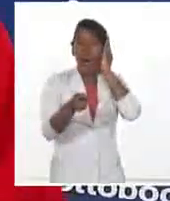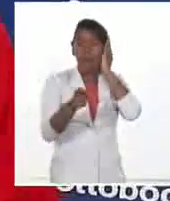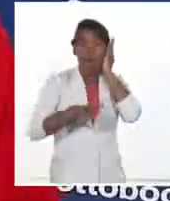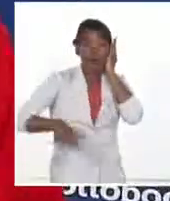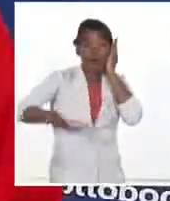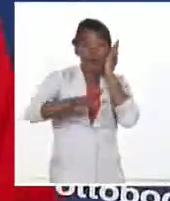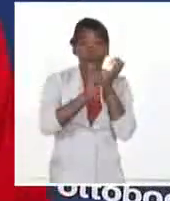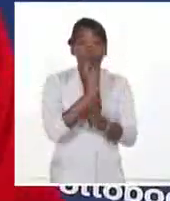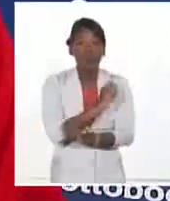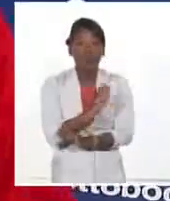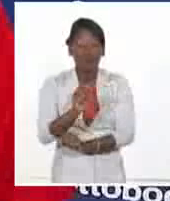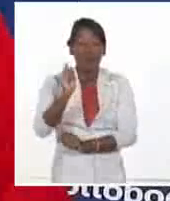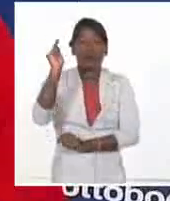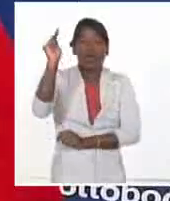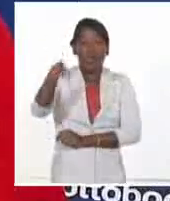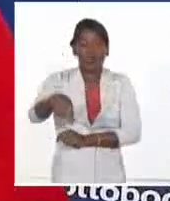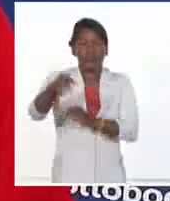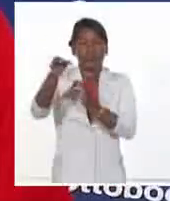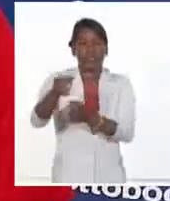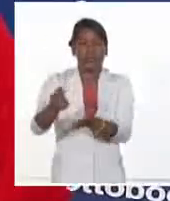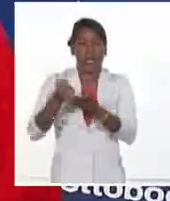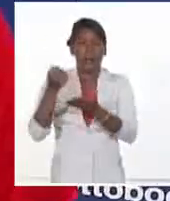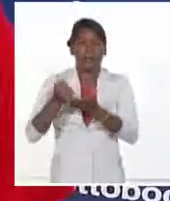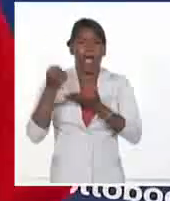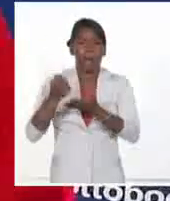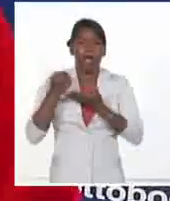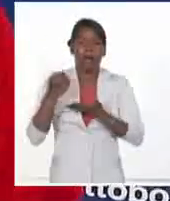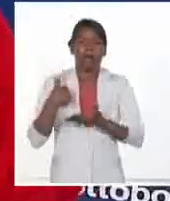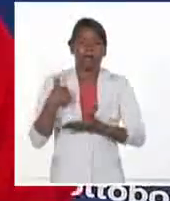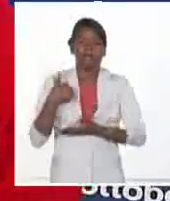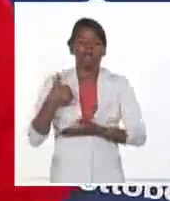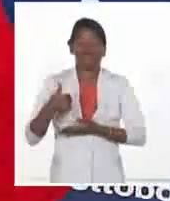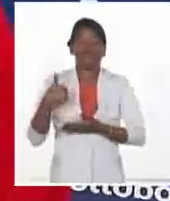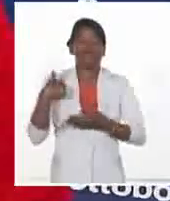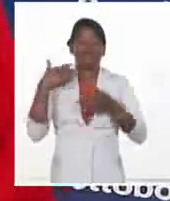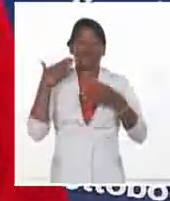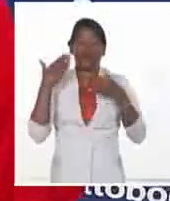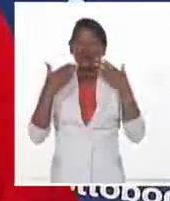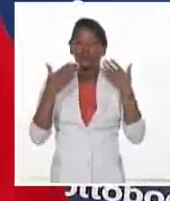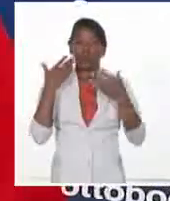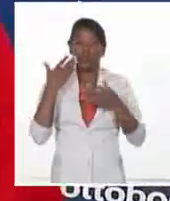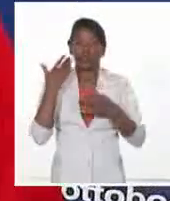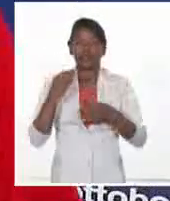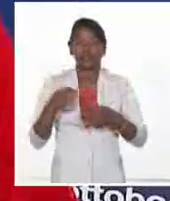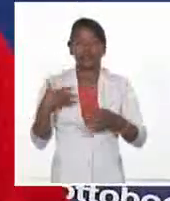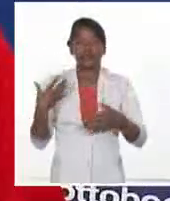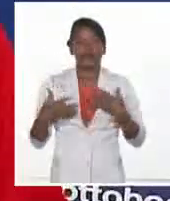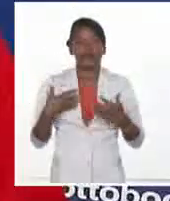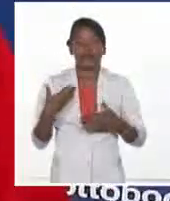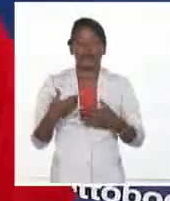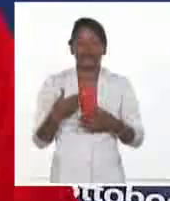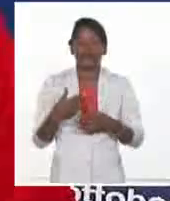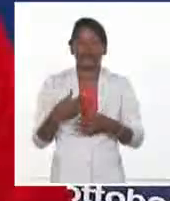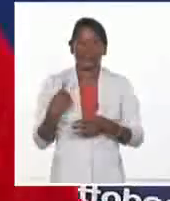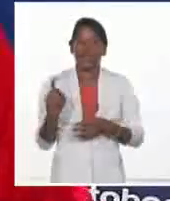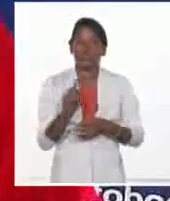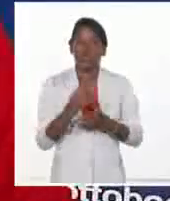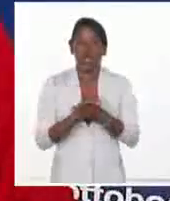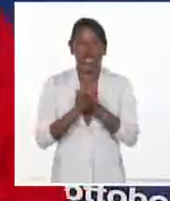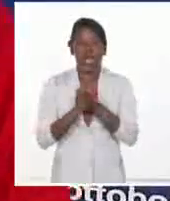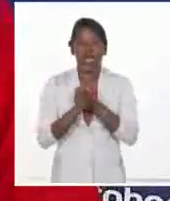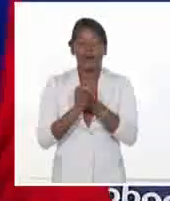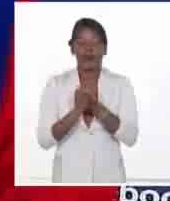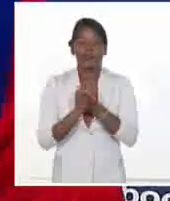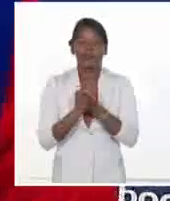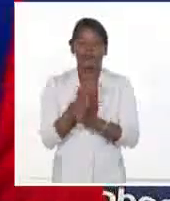nos están apoyando, estuvieron aquí. Y nada, contento de mandarle un saludo a mis amistades de Guayo, a todo el mundo, y nada,